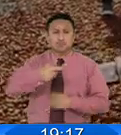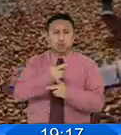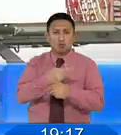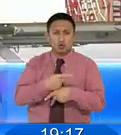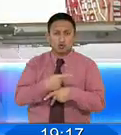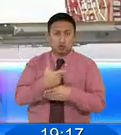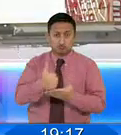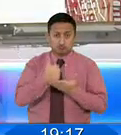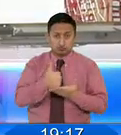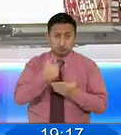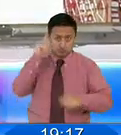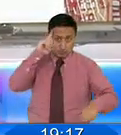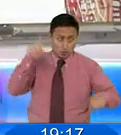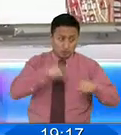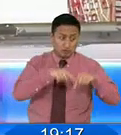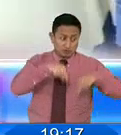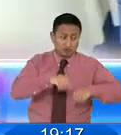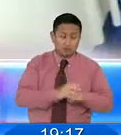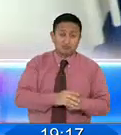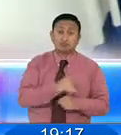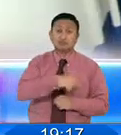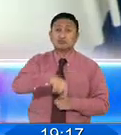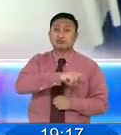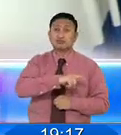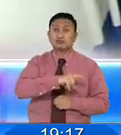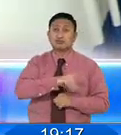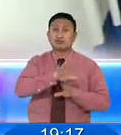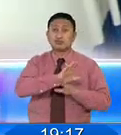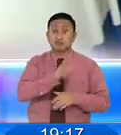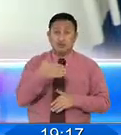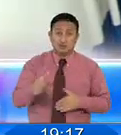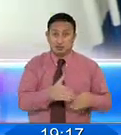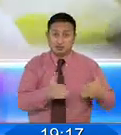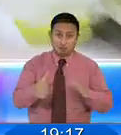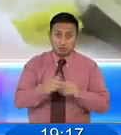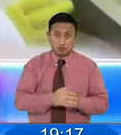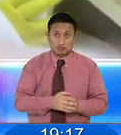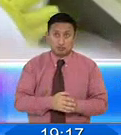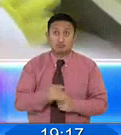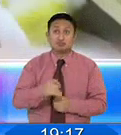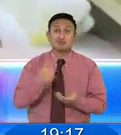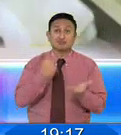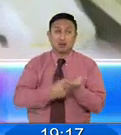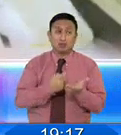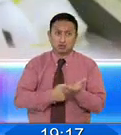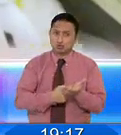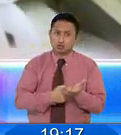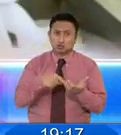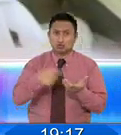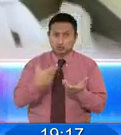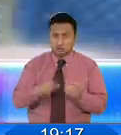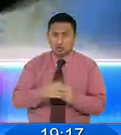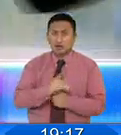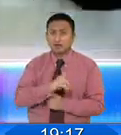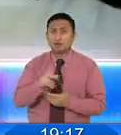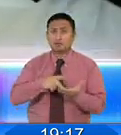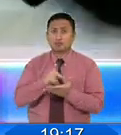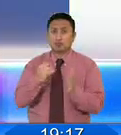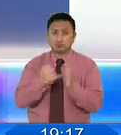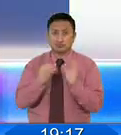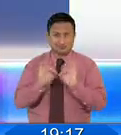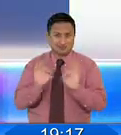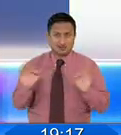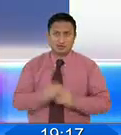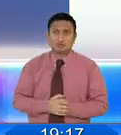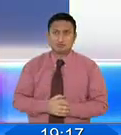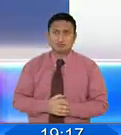podrían incluso llegar con varios ítems del sector acuicultor. No necesariamente el camarón, pues el mismo ya goza de preferencia arancelaria. Habría que